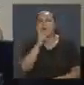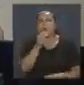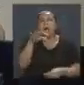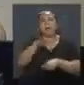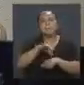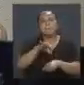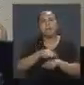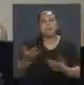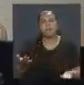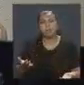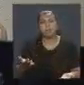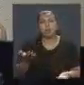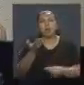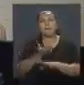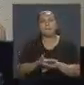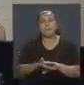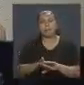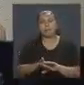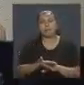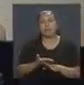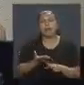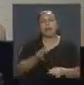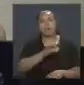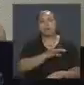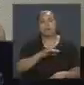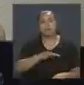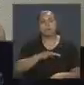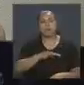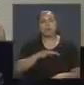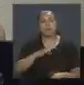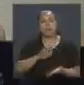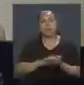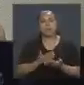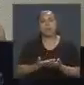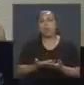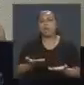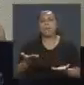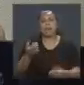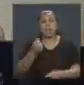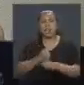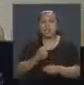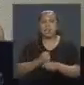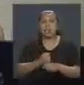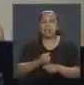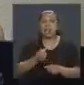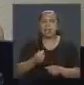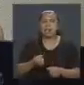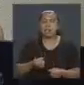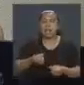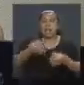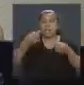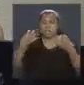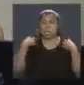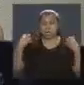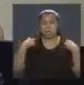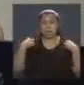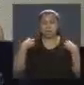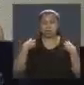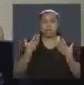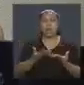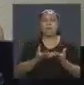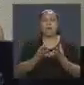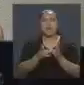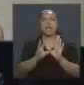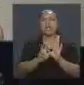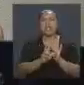solicito, señor presidente, se oficia la ministra de Salud para que tome carta del asunto porque la situación de Arica no solamente lo puede resolver